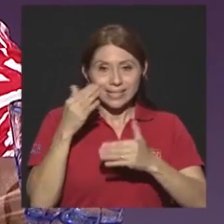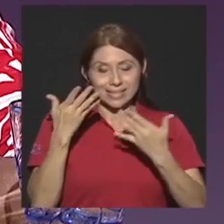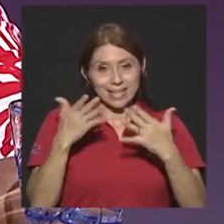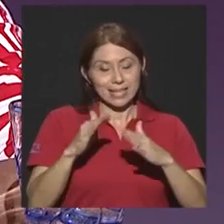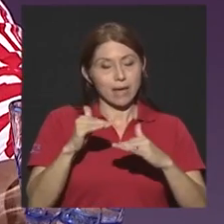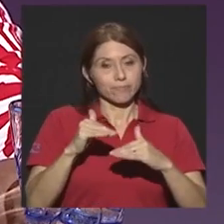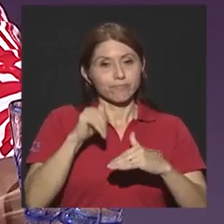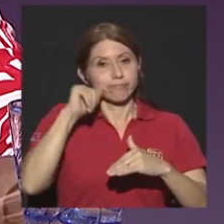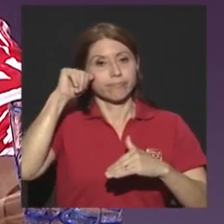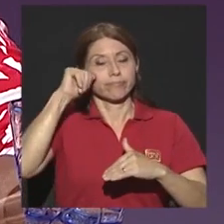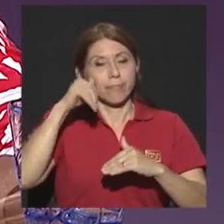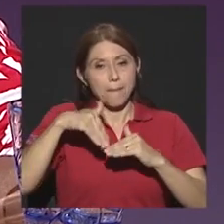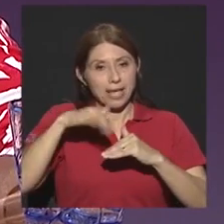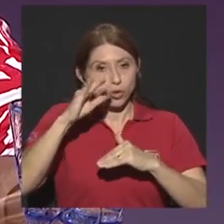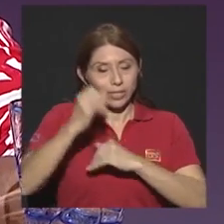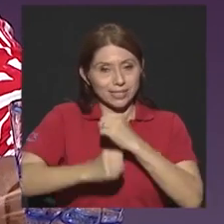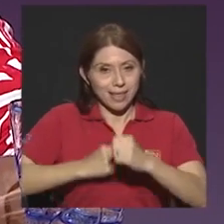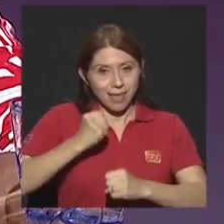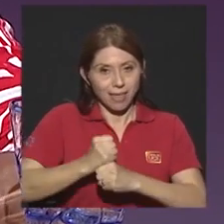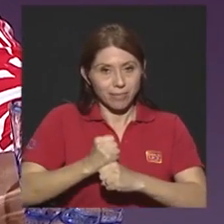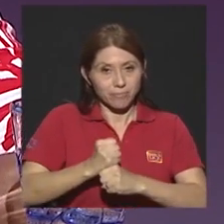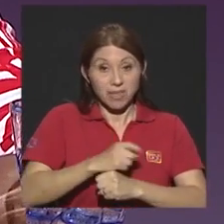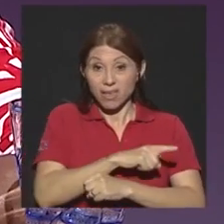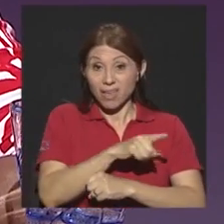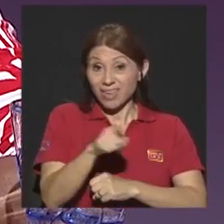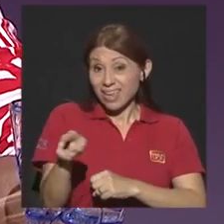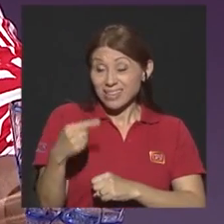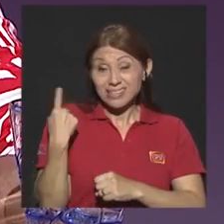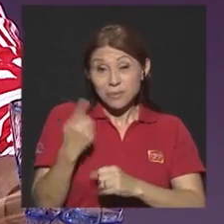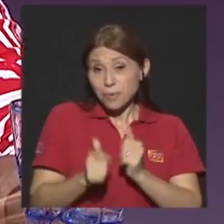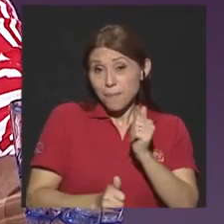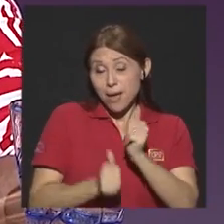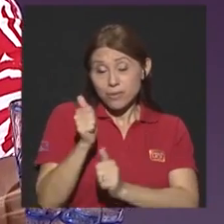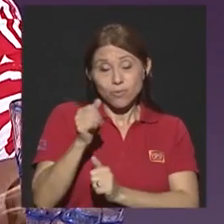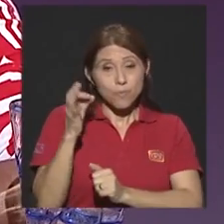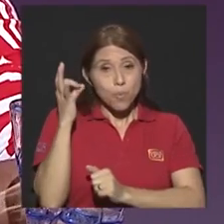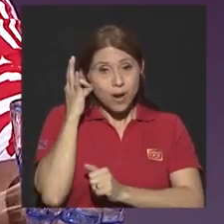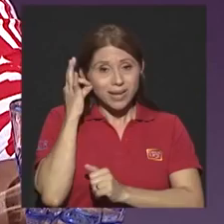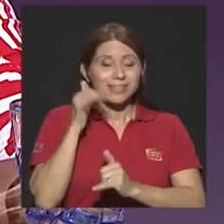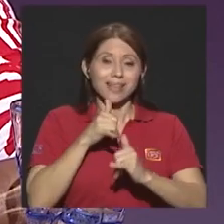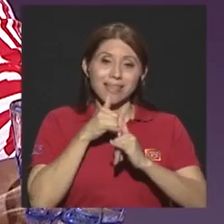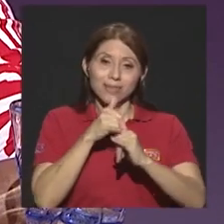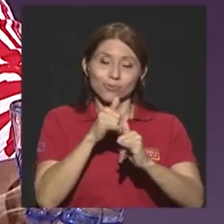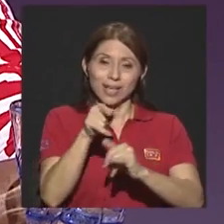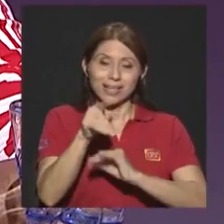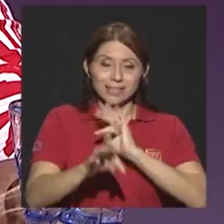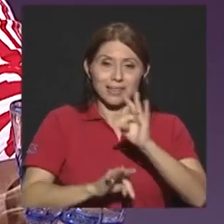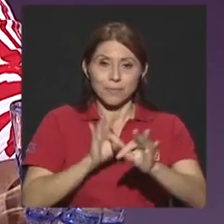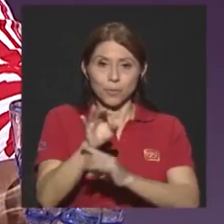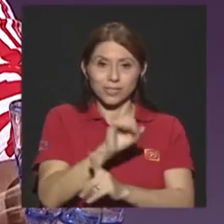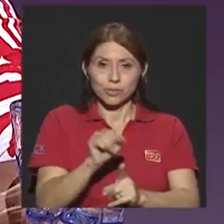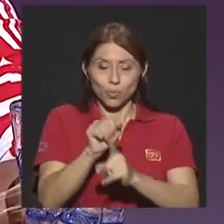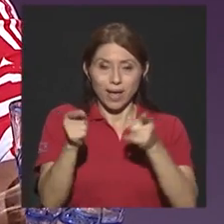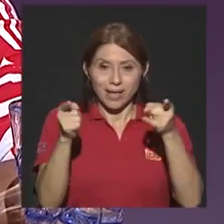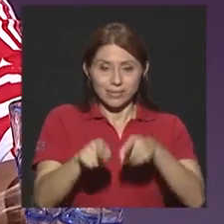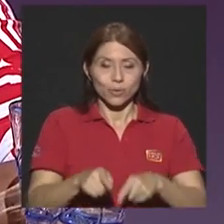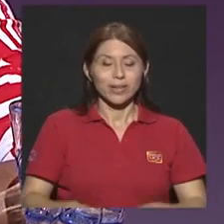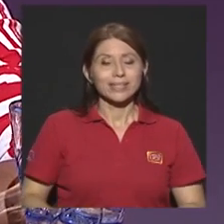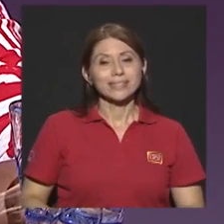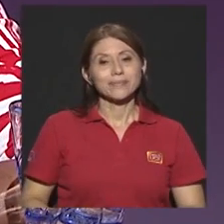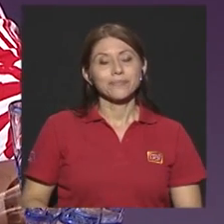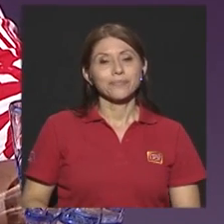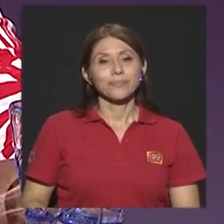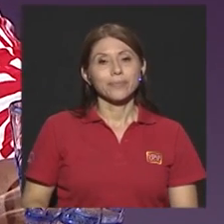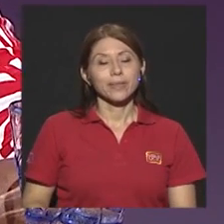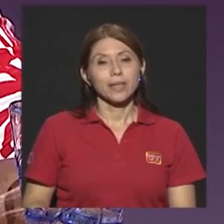de las personas mayores de edad, que suelen ser las mujeres las que denuncian este tipo de situaciones. En el marco